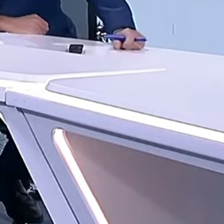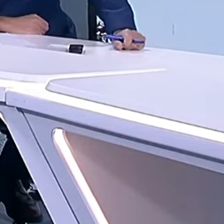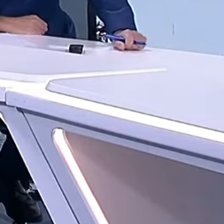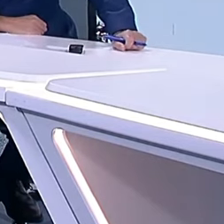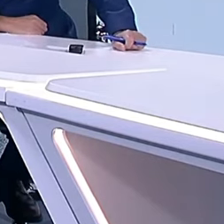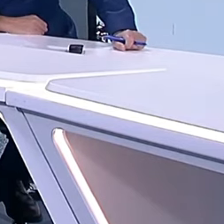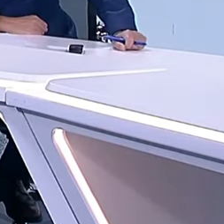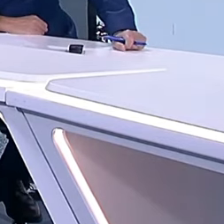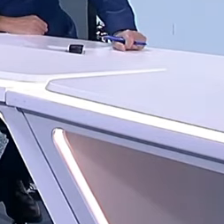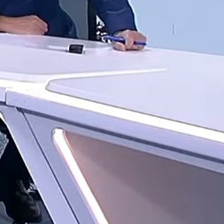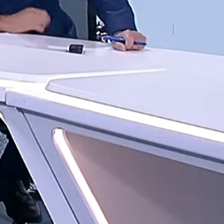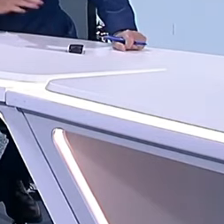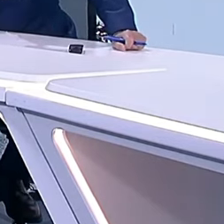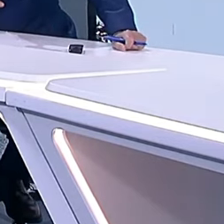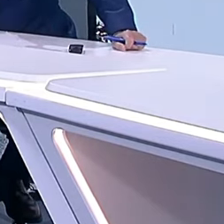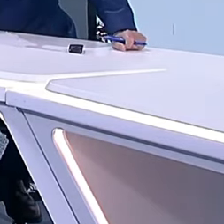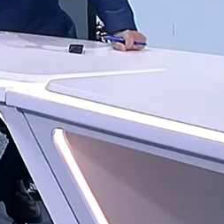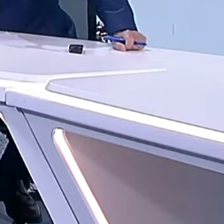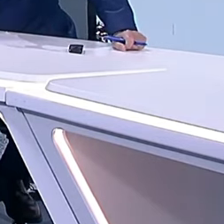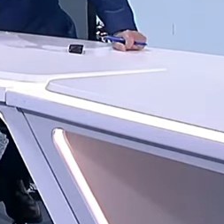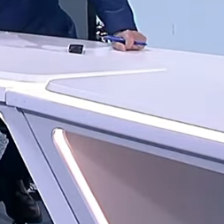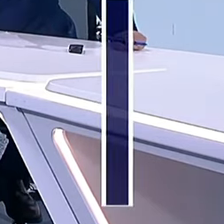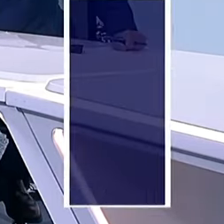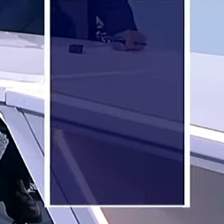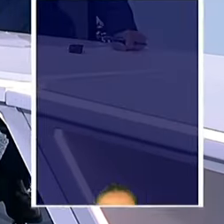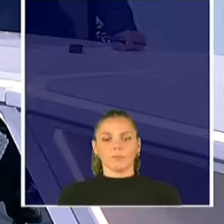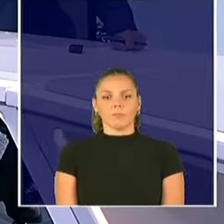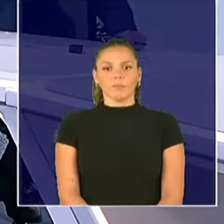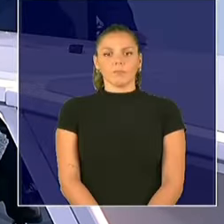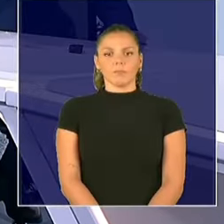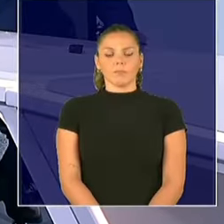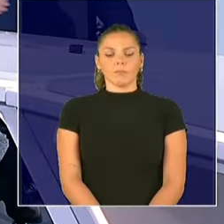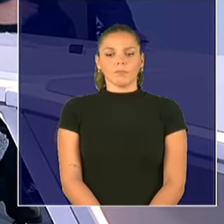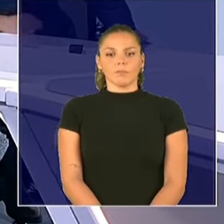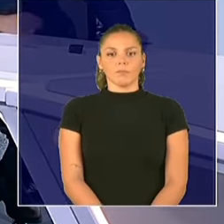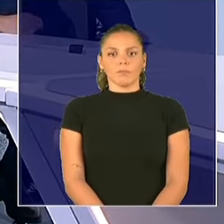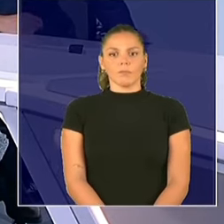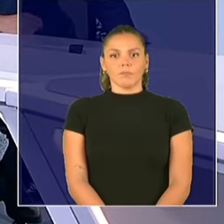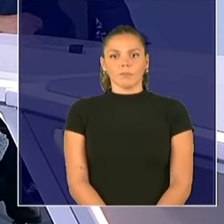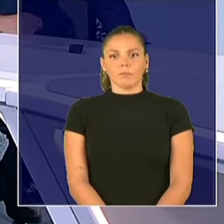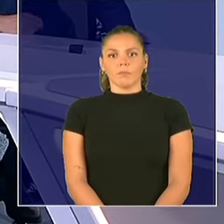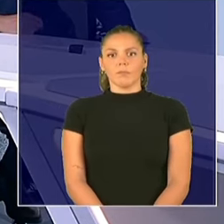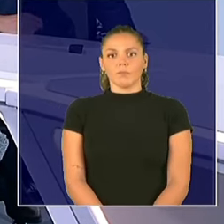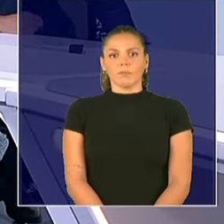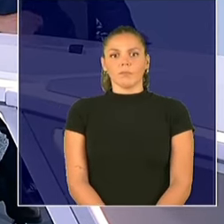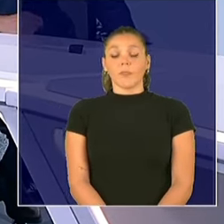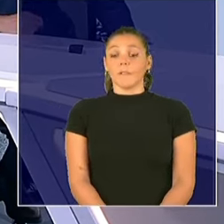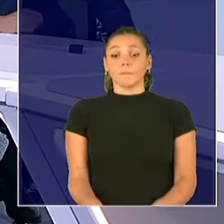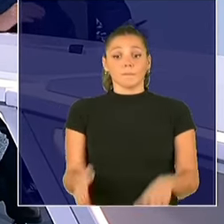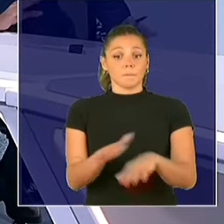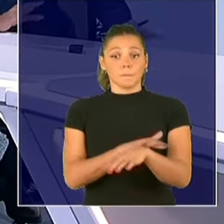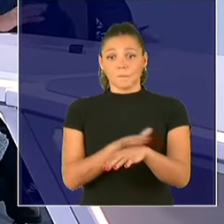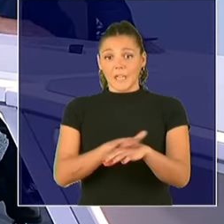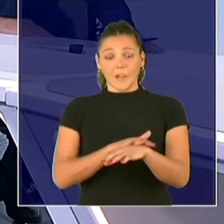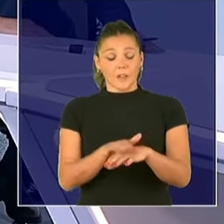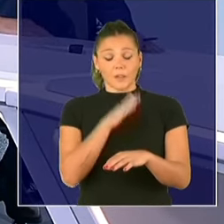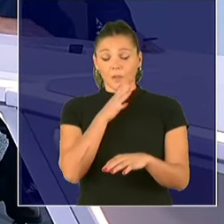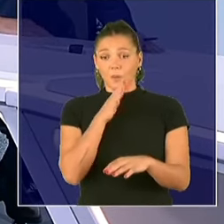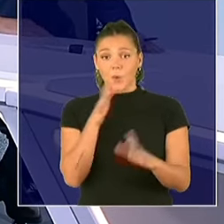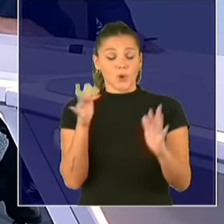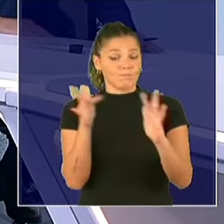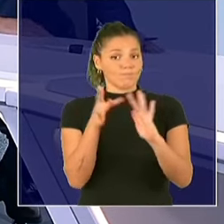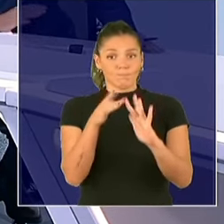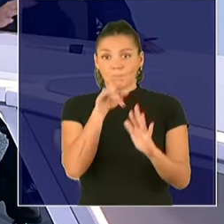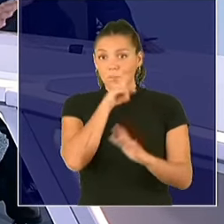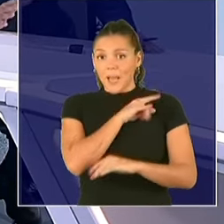Y ahora sí, recuperamos la transmisión del Teledero. Les pedimos disculpas, pero nos hemos visto obligados a realizar esta pausa para poder garantizar la